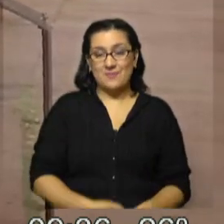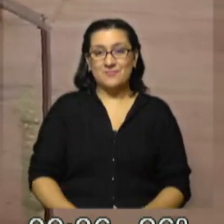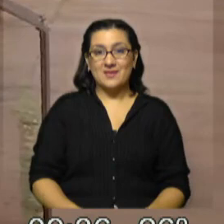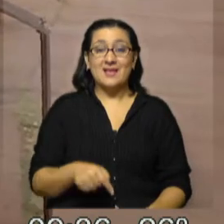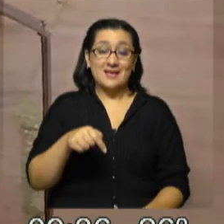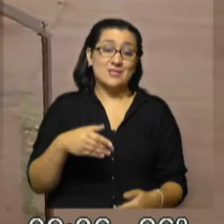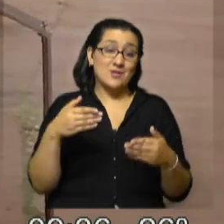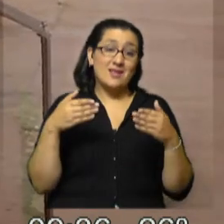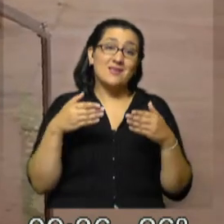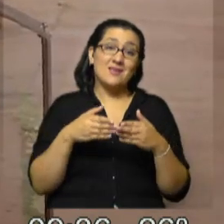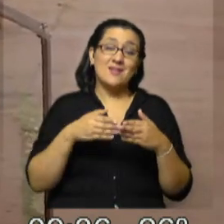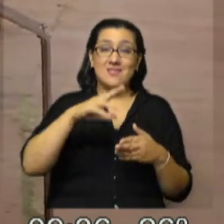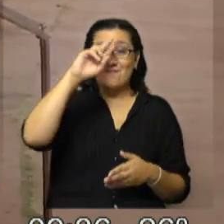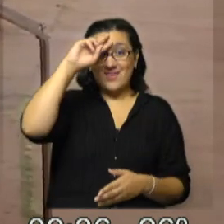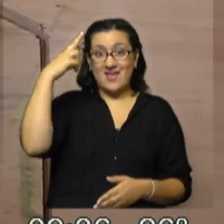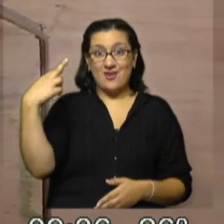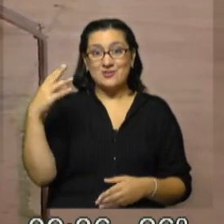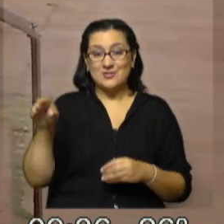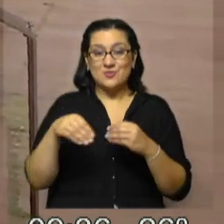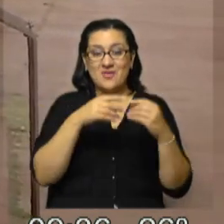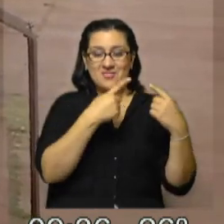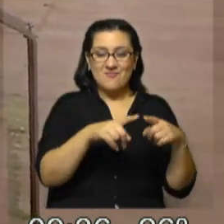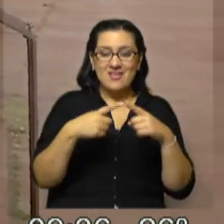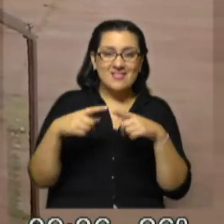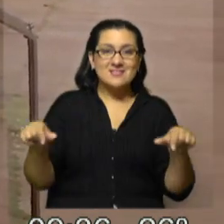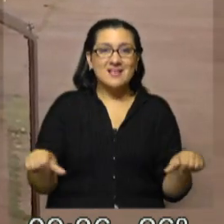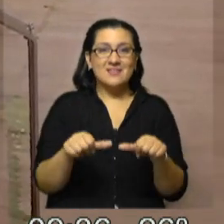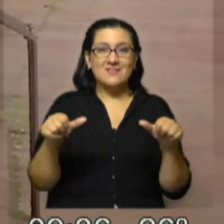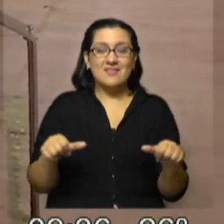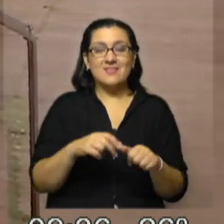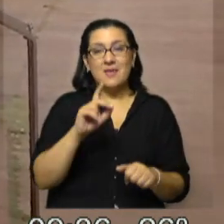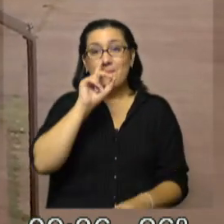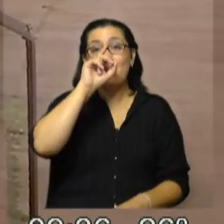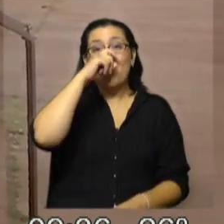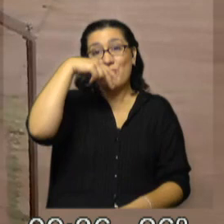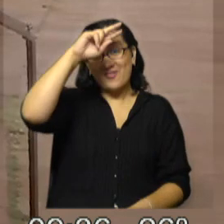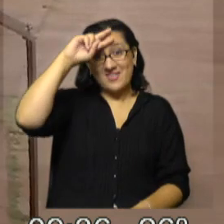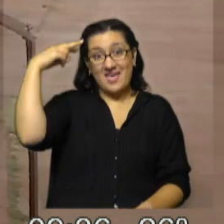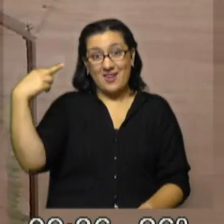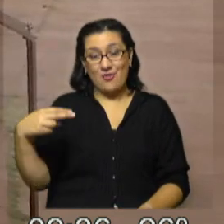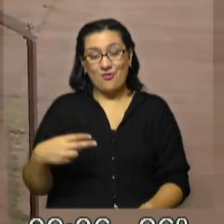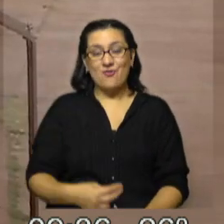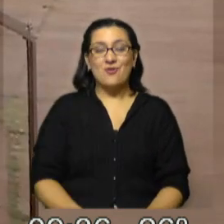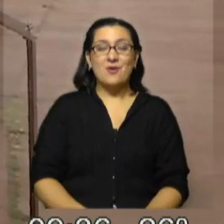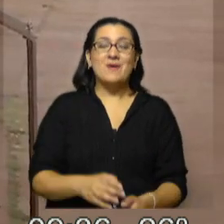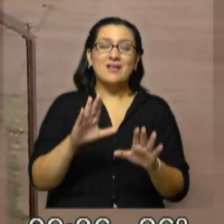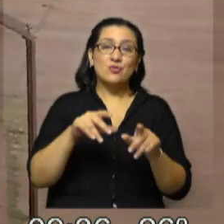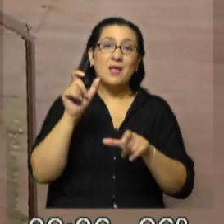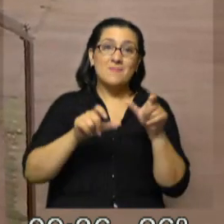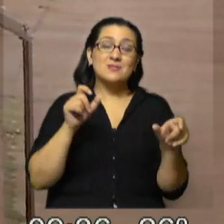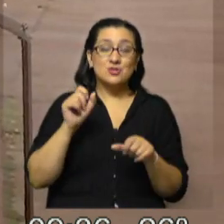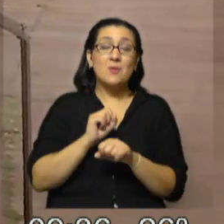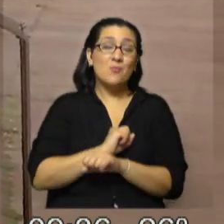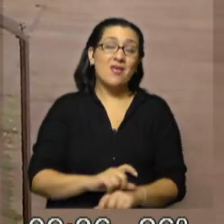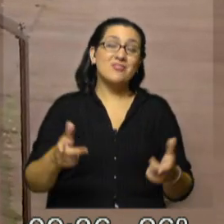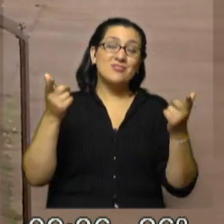de verano y se suma también a las distintas actividades de Monteverano para que los montevideanos y las montevideanas puedan disfrutar